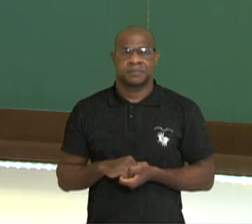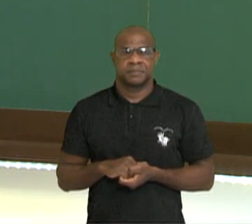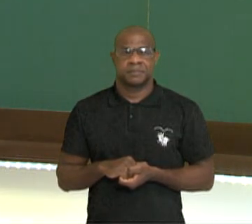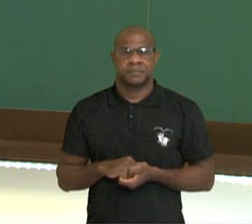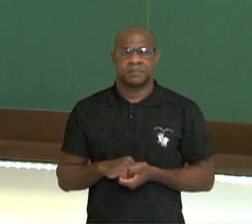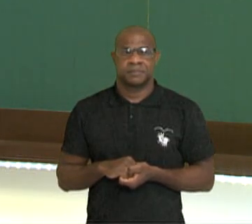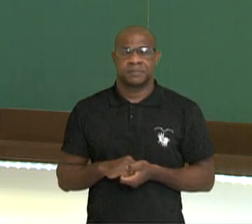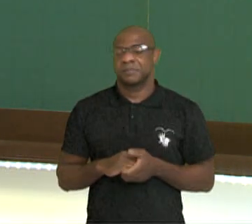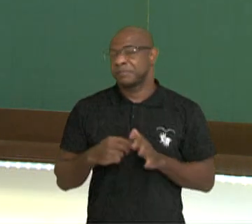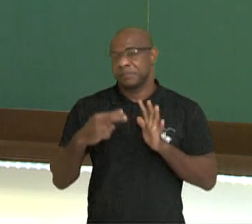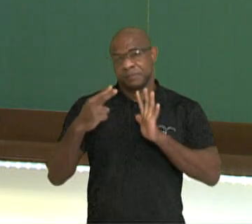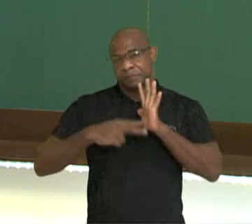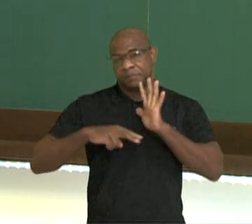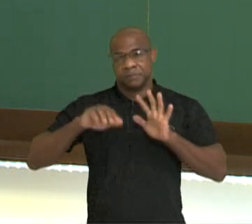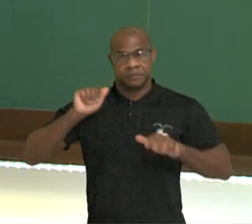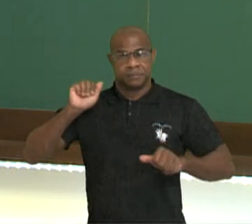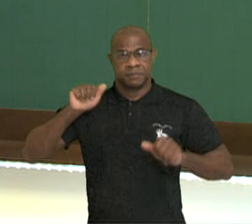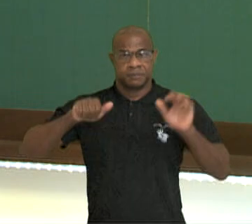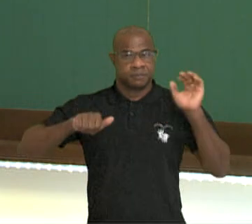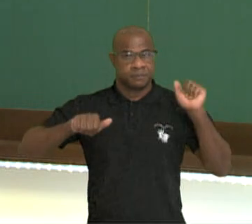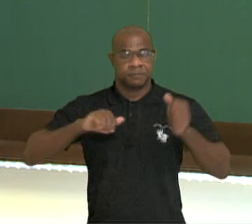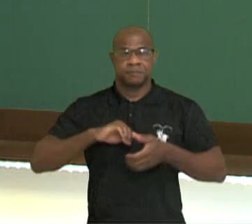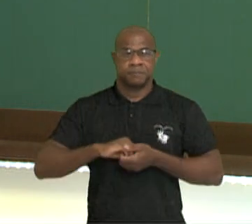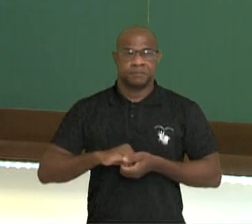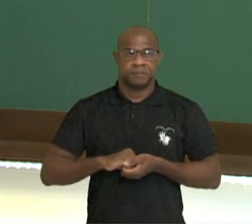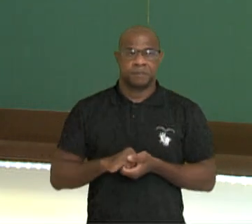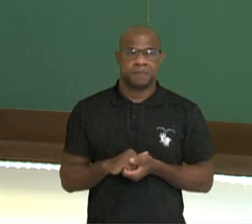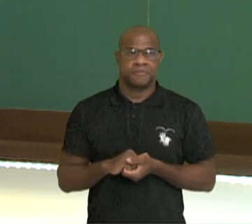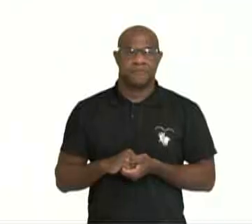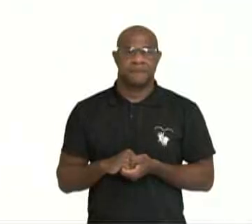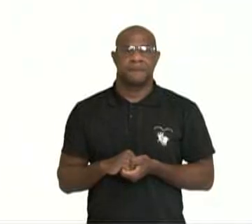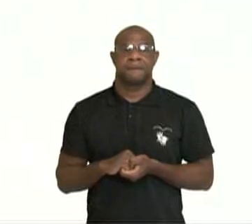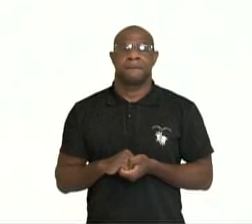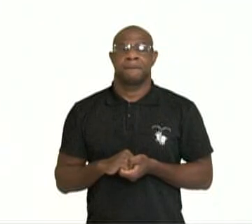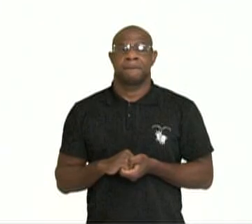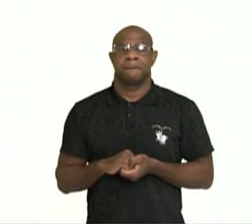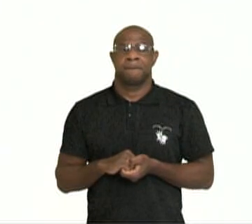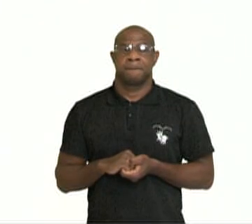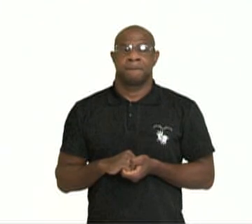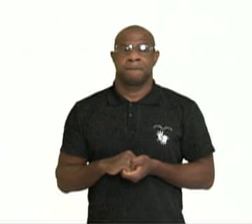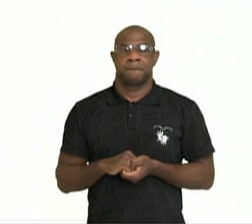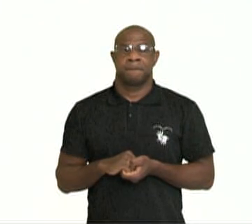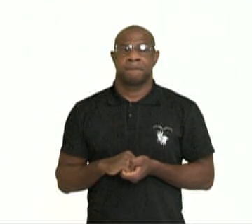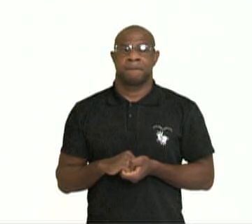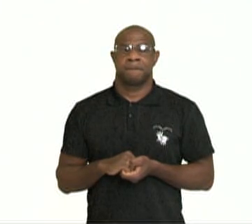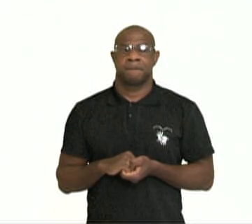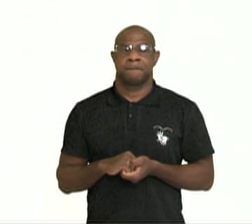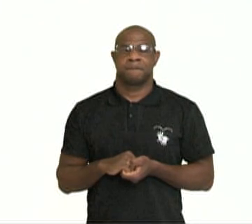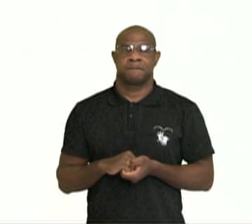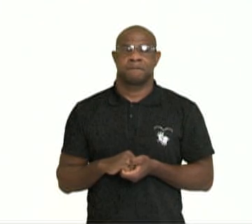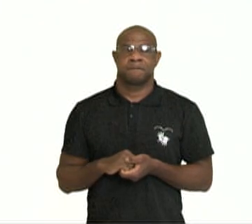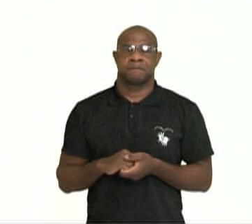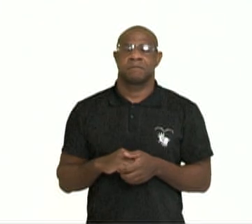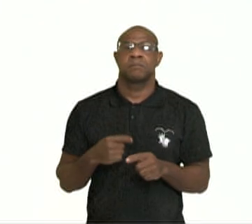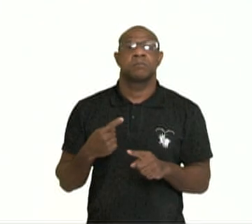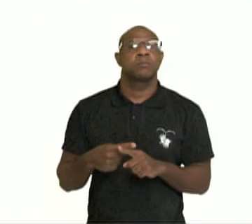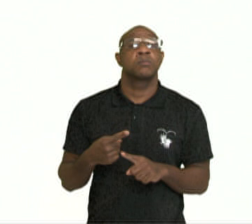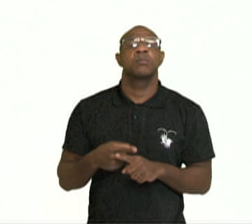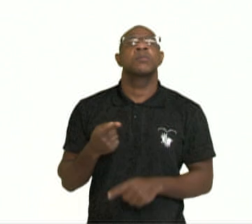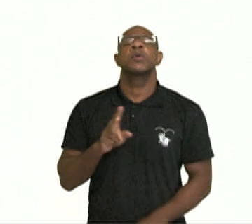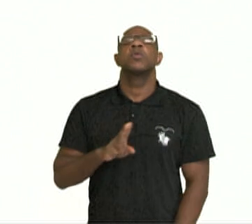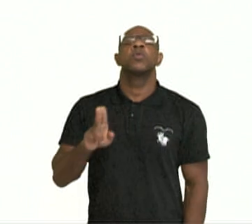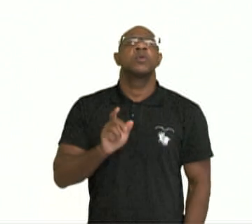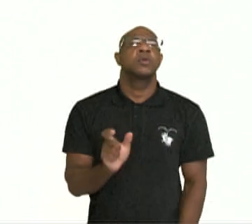Cadenácer utilizó el termo polémico en el titular? Por que ele utiliza esse